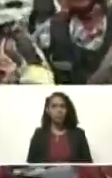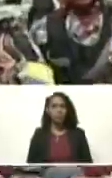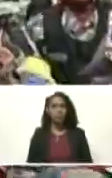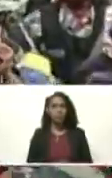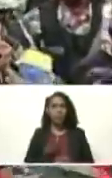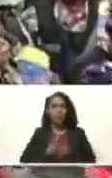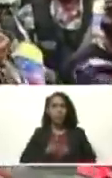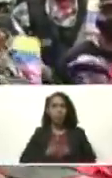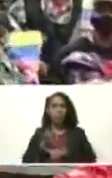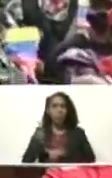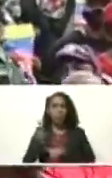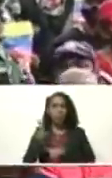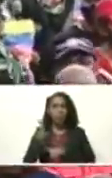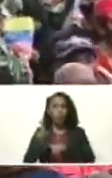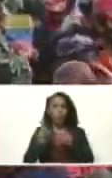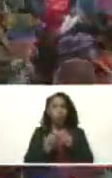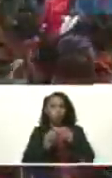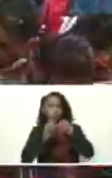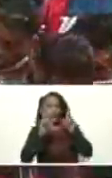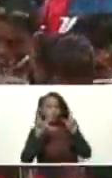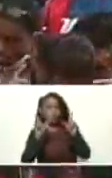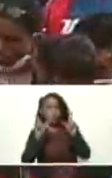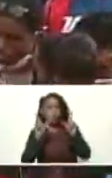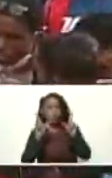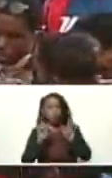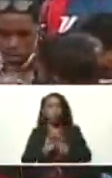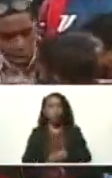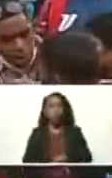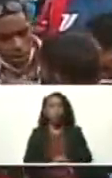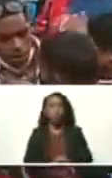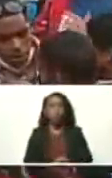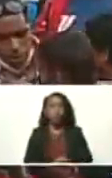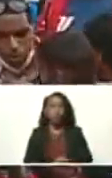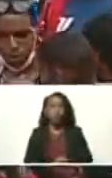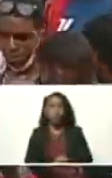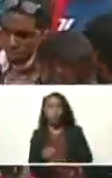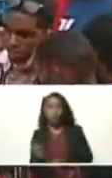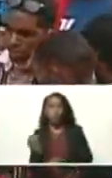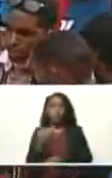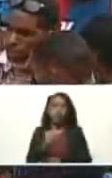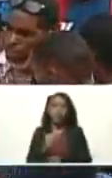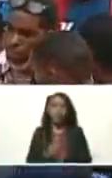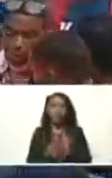Por eso fue impresionante, una vez más impresionante,